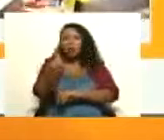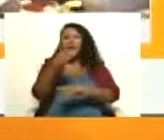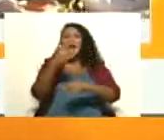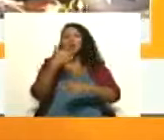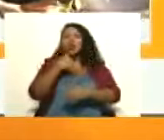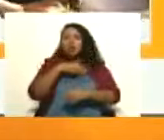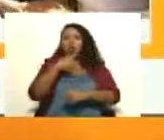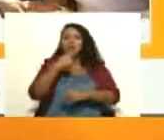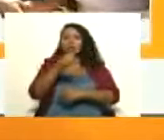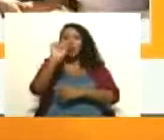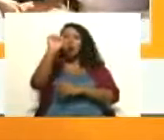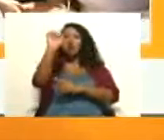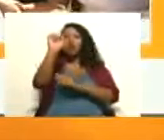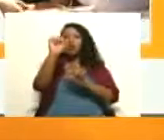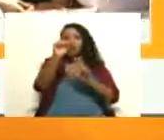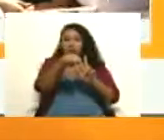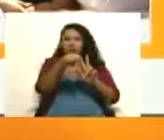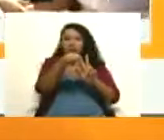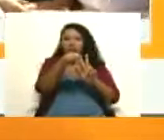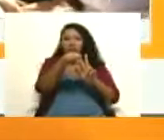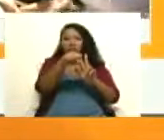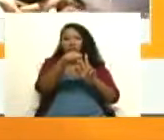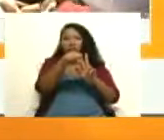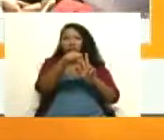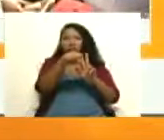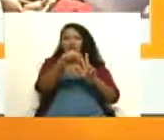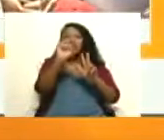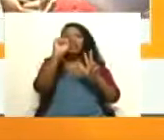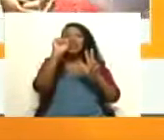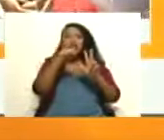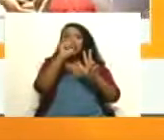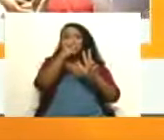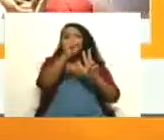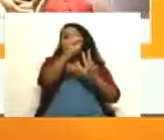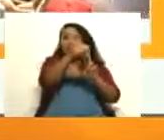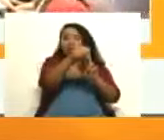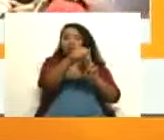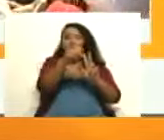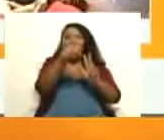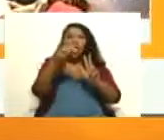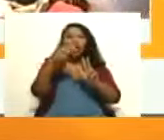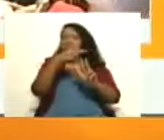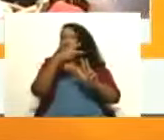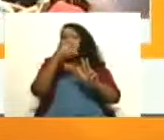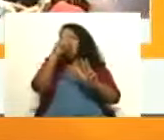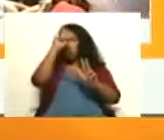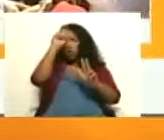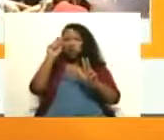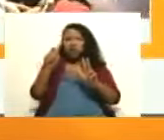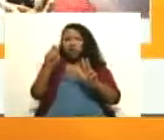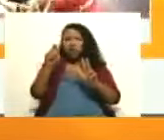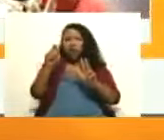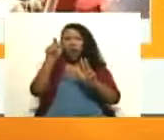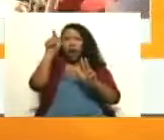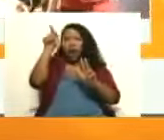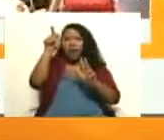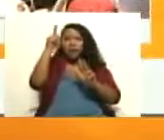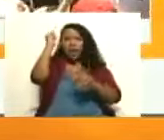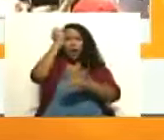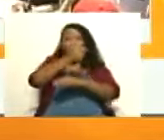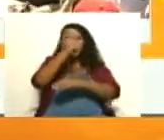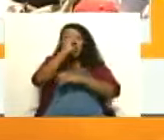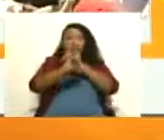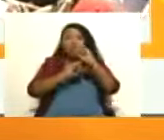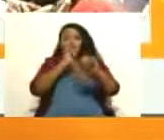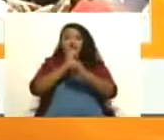que sí, que sí, que sí. No reconocemos la jurisdicción de esa Corte Internacional